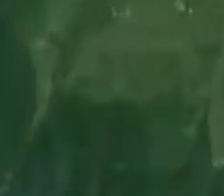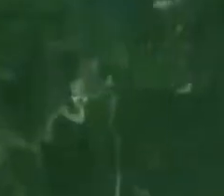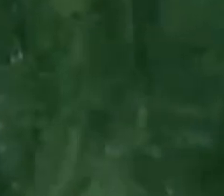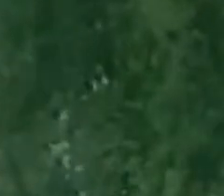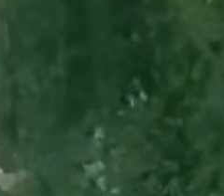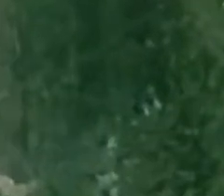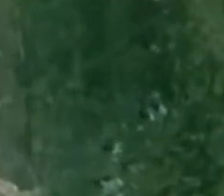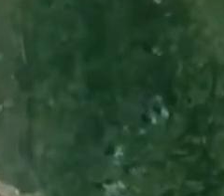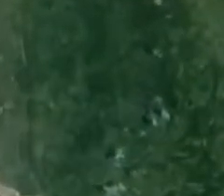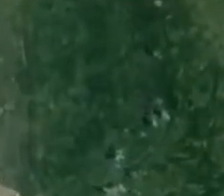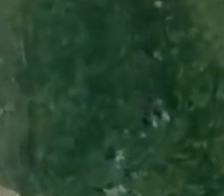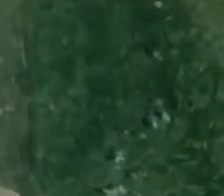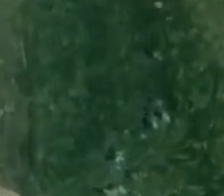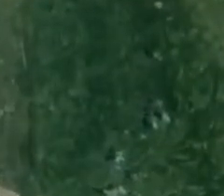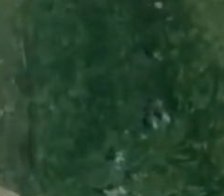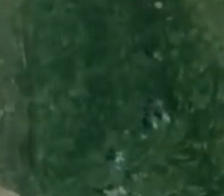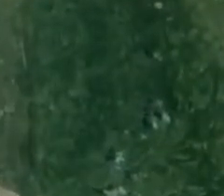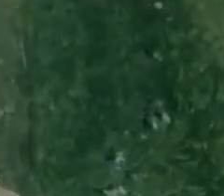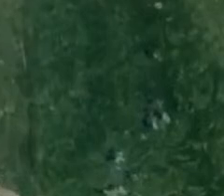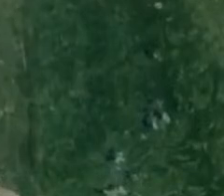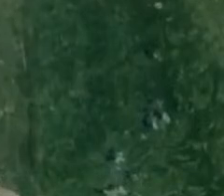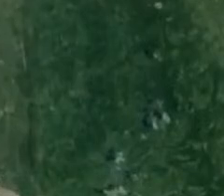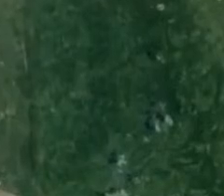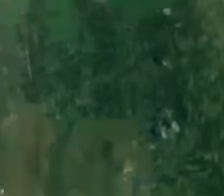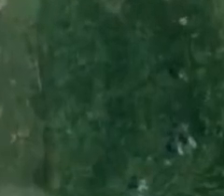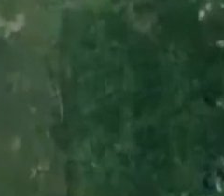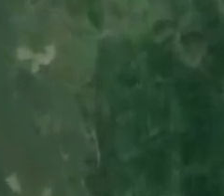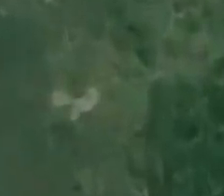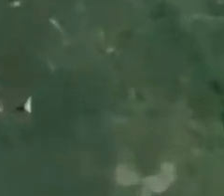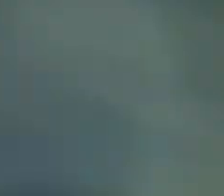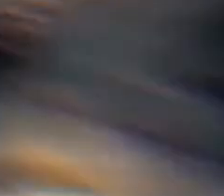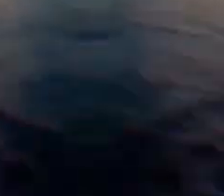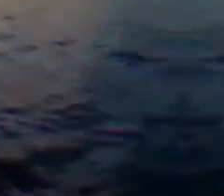Tal es el caso del corredor ecoturístico Darién Atrato,